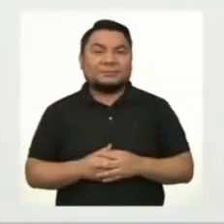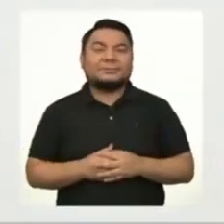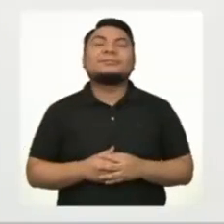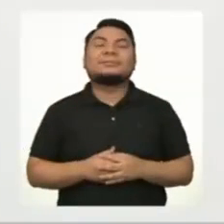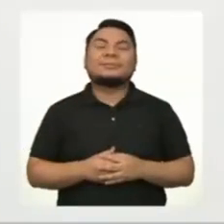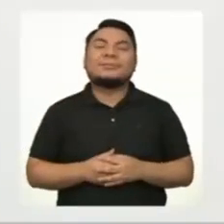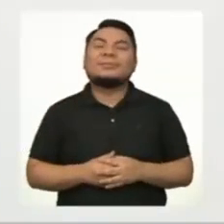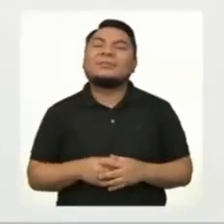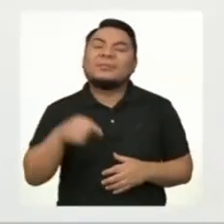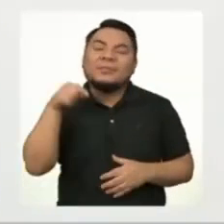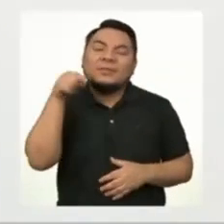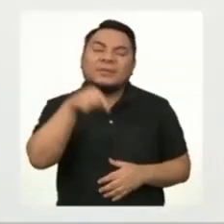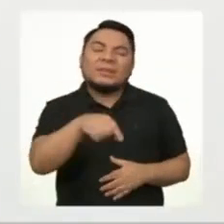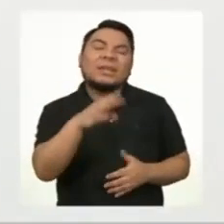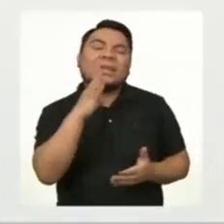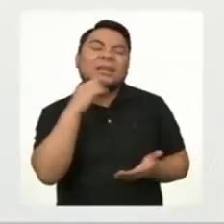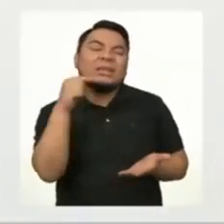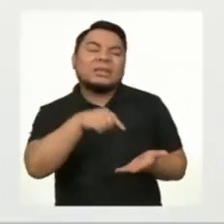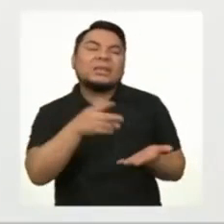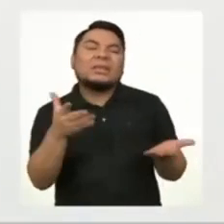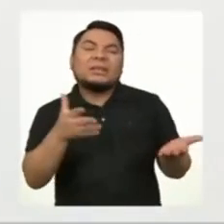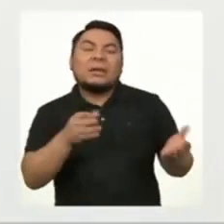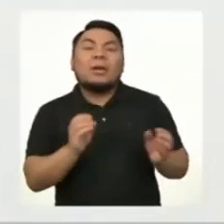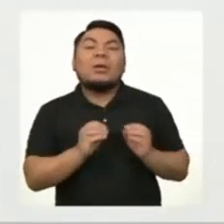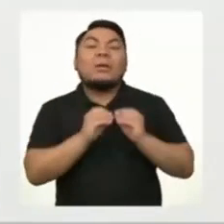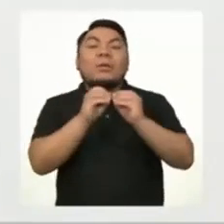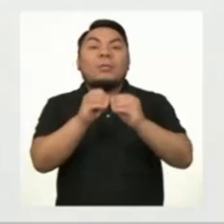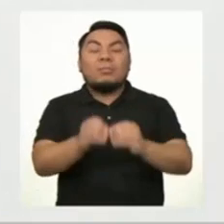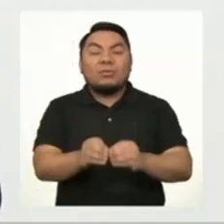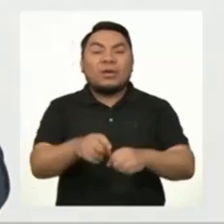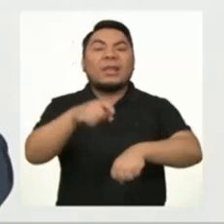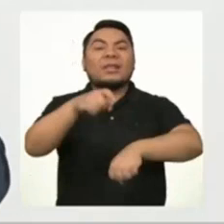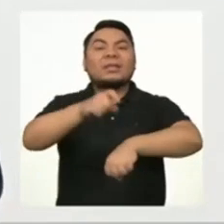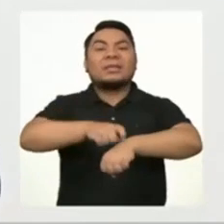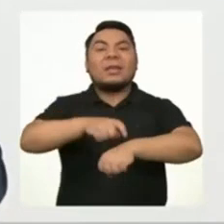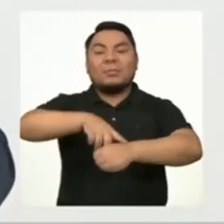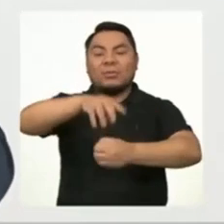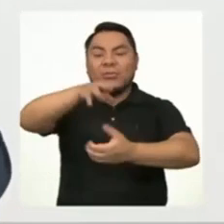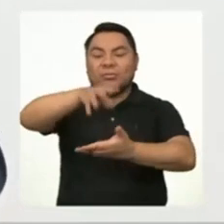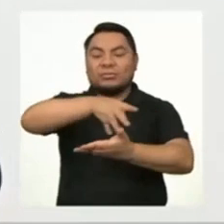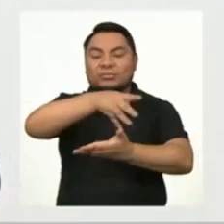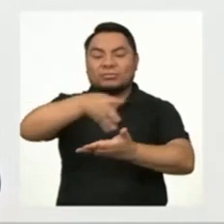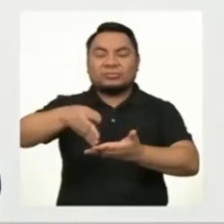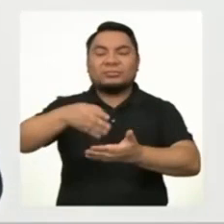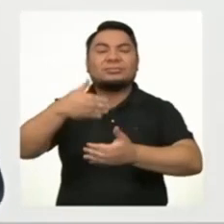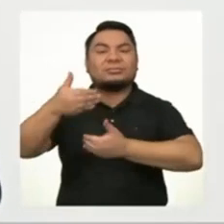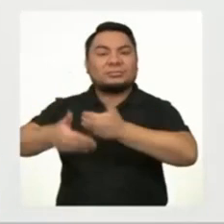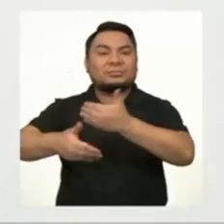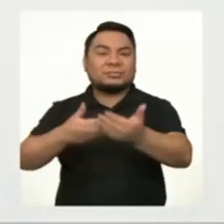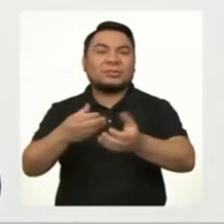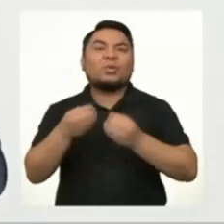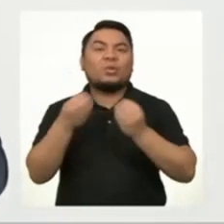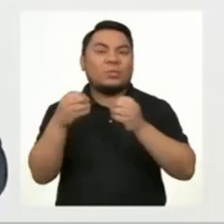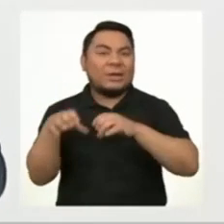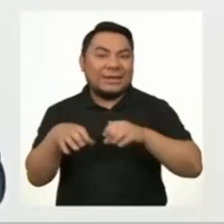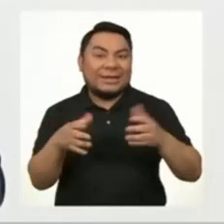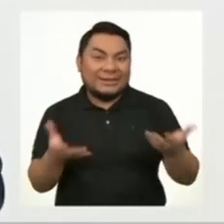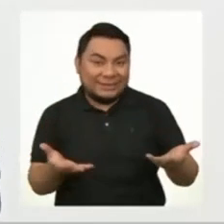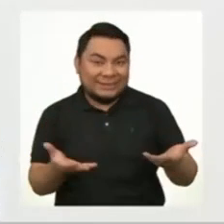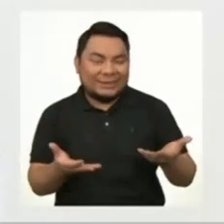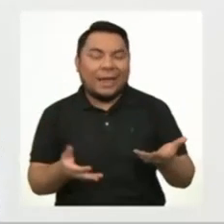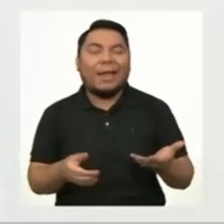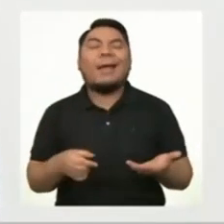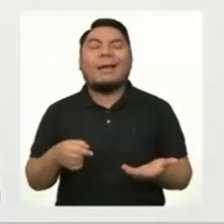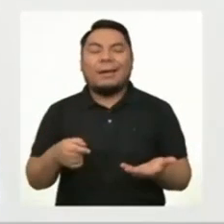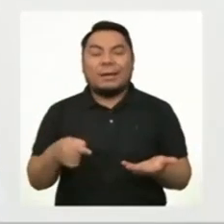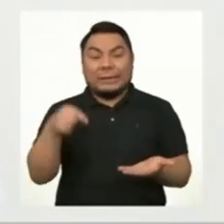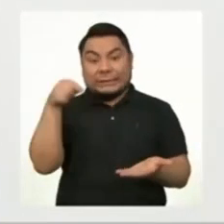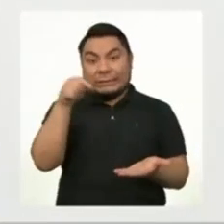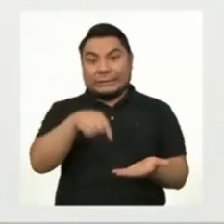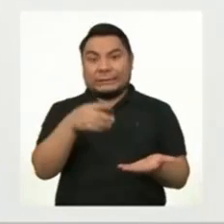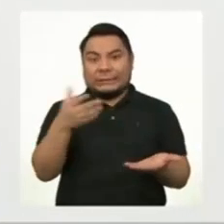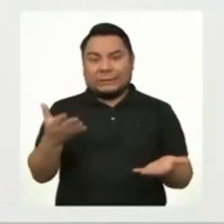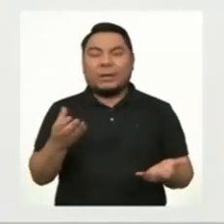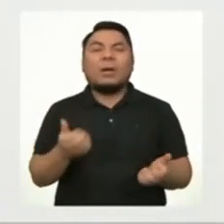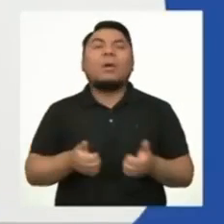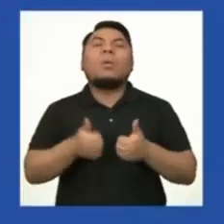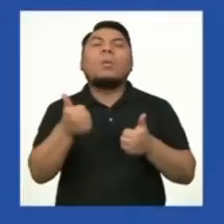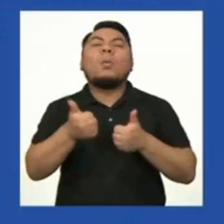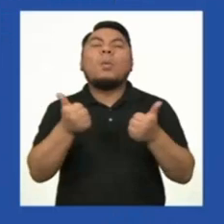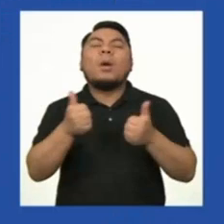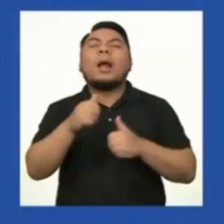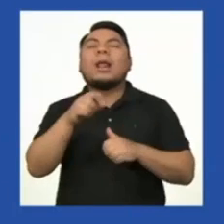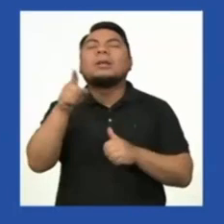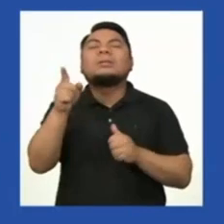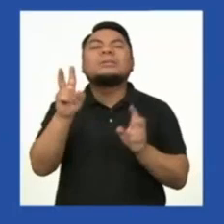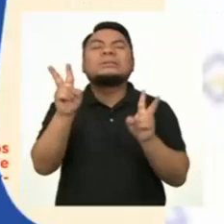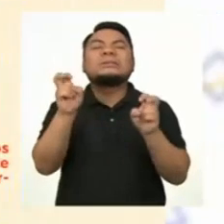Aquí nos está hablando de establecer una rutina y cómo debería ser. Entonces, ¿cuál es el